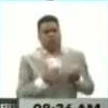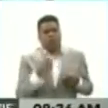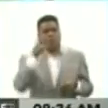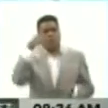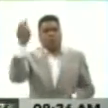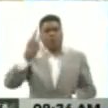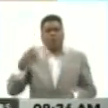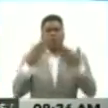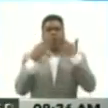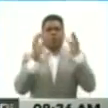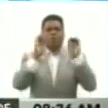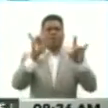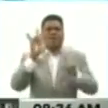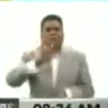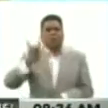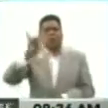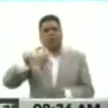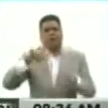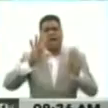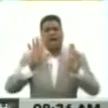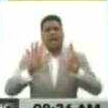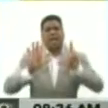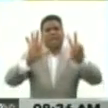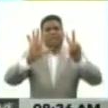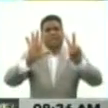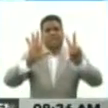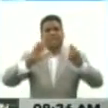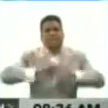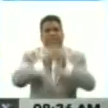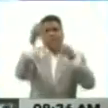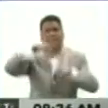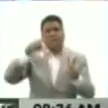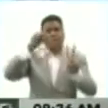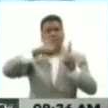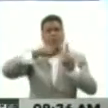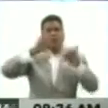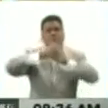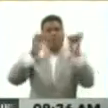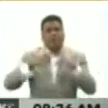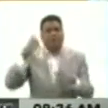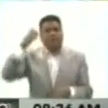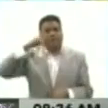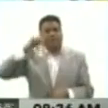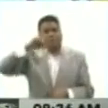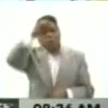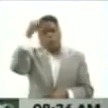venezolano. Nos vemos el lunes a las 7 de la mañana por acá por Venezolana de Televisión. Tengan todos un feliz día y feliz fin de semana.